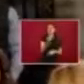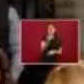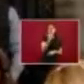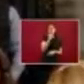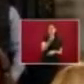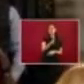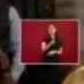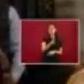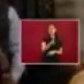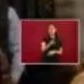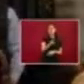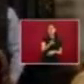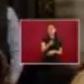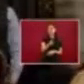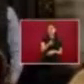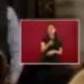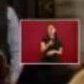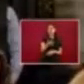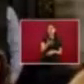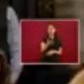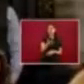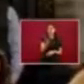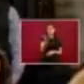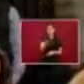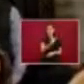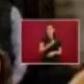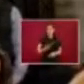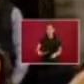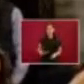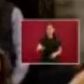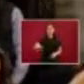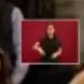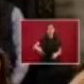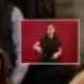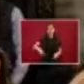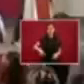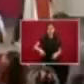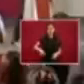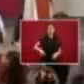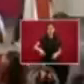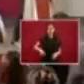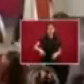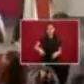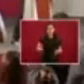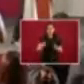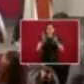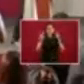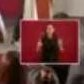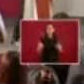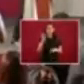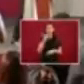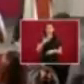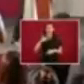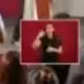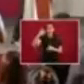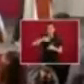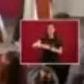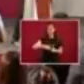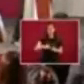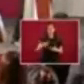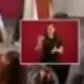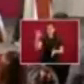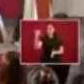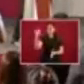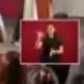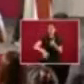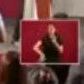ocurrir, pero puede ser también que la libremos, ¿no? O sea, que no tengamos el impacto, porque hay países que sí lo han conseguido. ¿Traes el escapulario o qué? Aquí